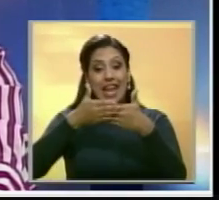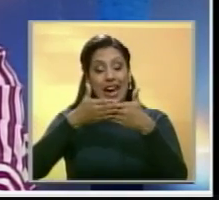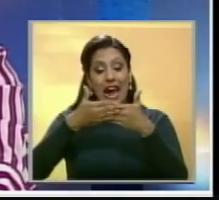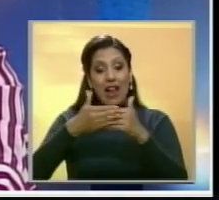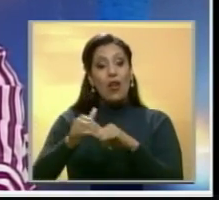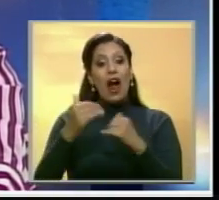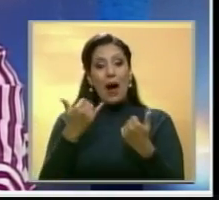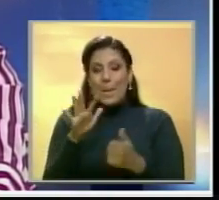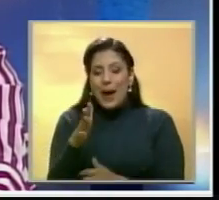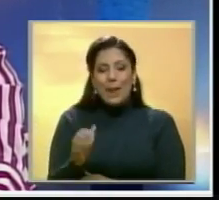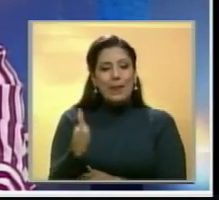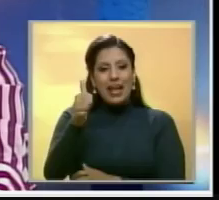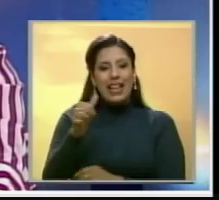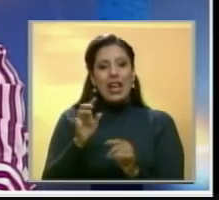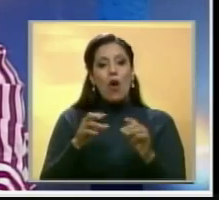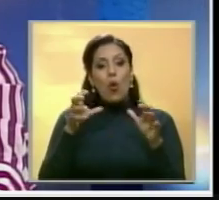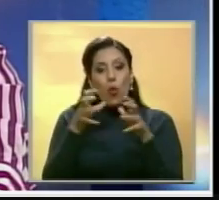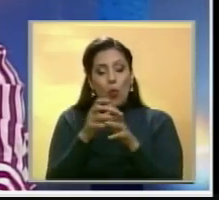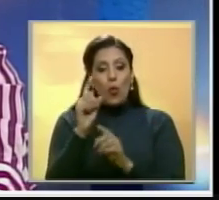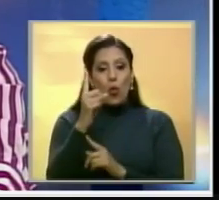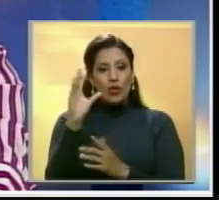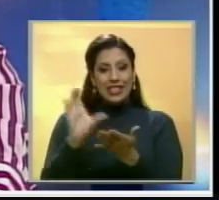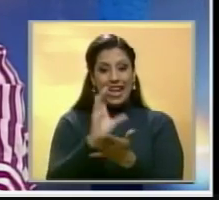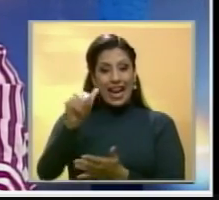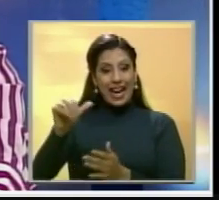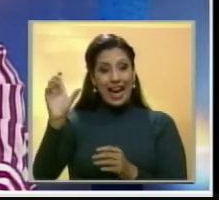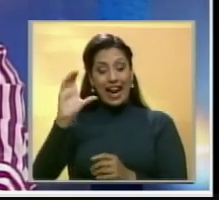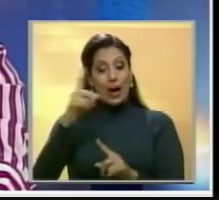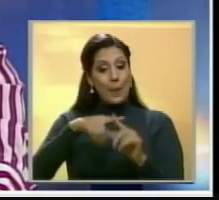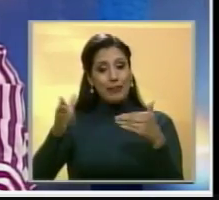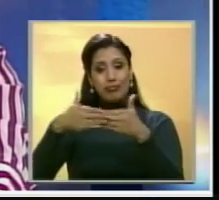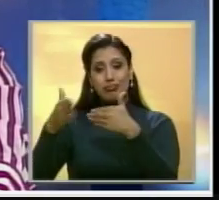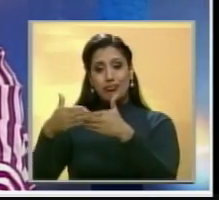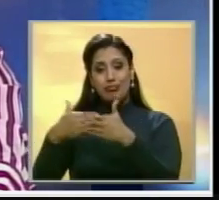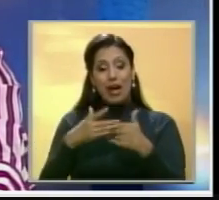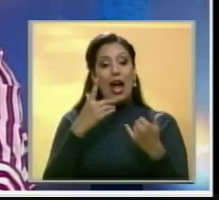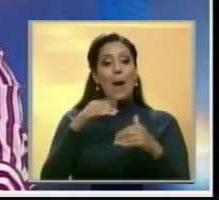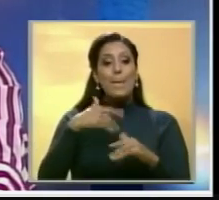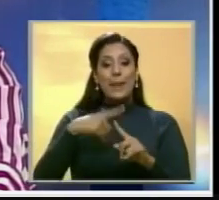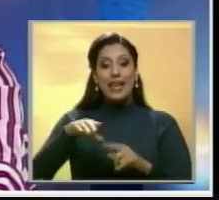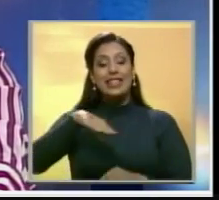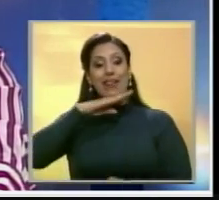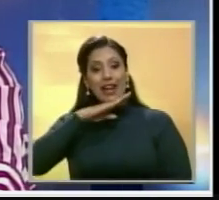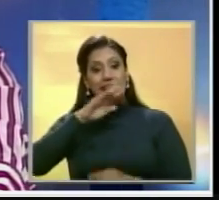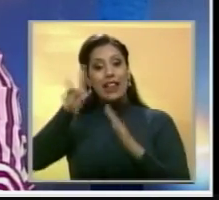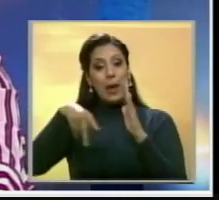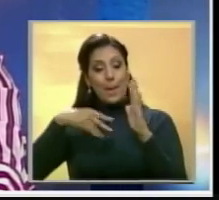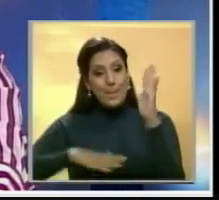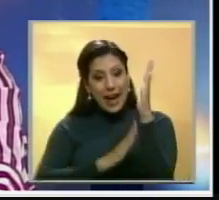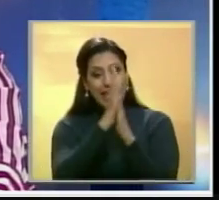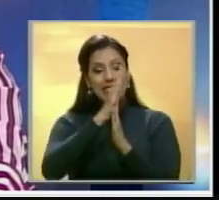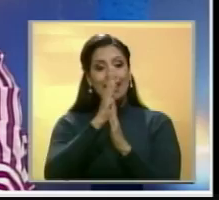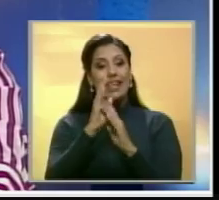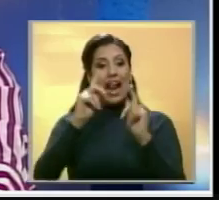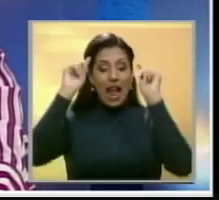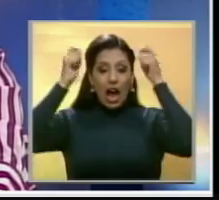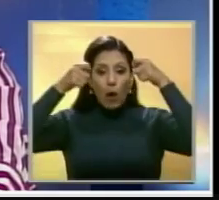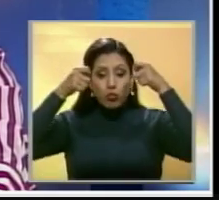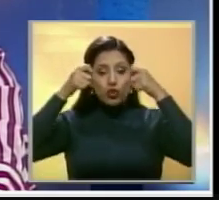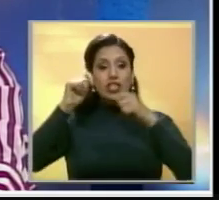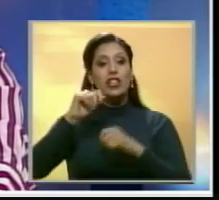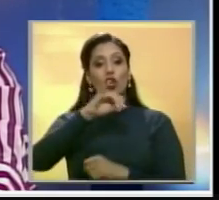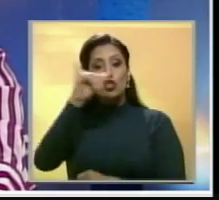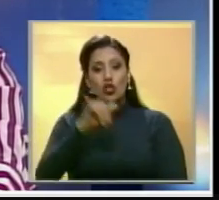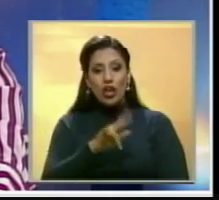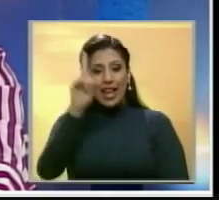estaciones, específicamente de la línea 1 en la ciudad capital. Sin embargo, fueron reabiertas Sabana Grande, Parque Central, Capuchinos y Zona Rental. Allí está